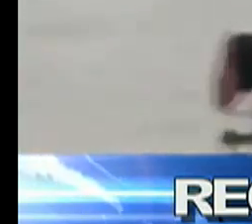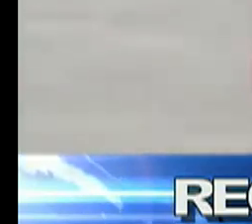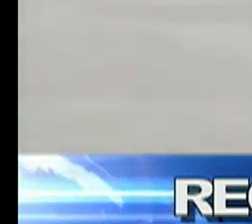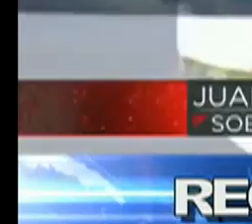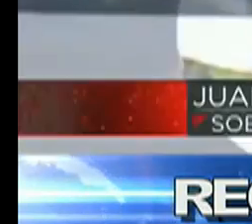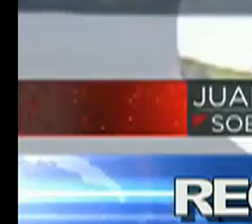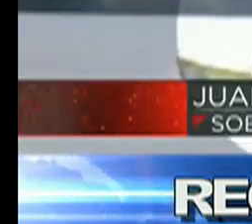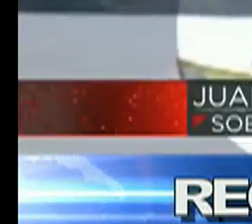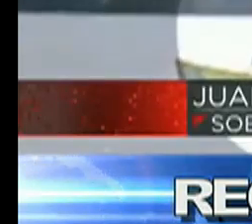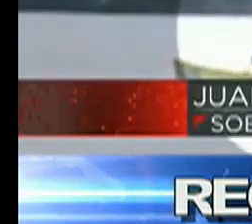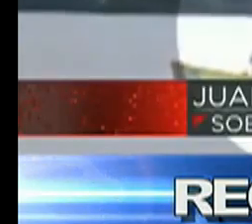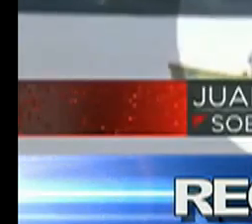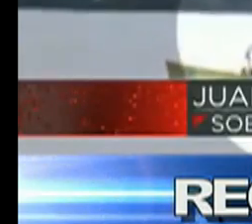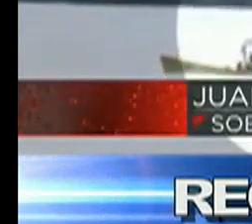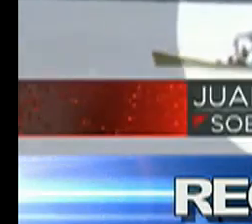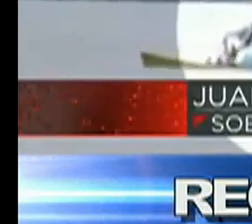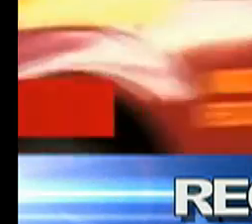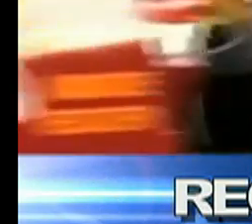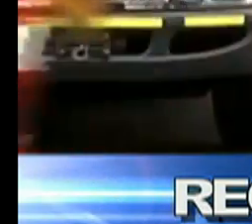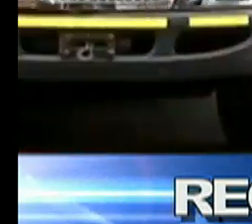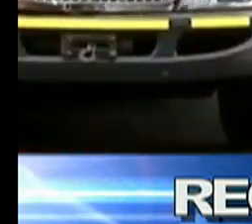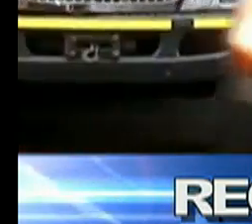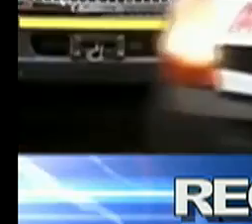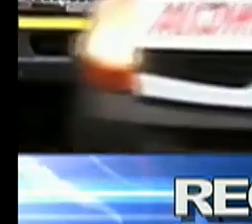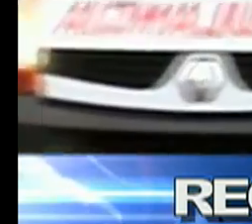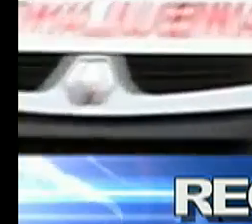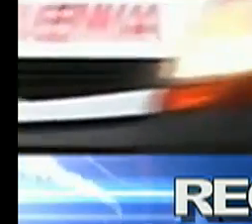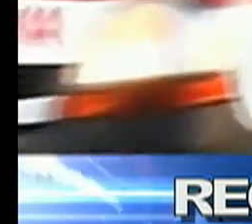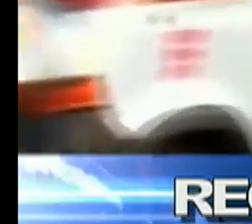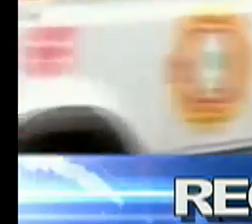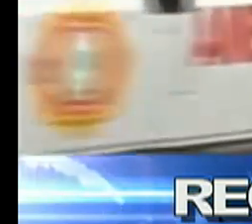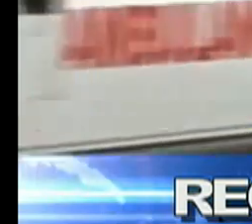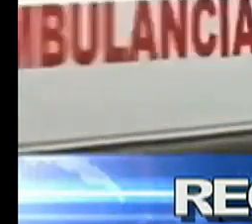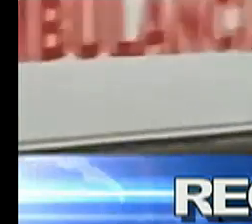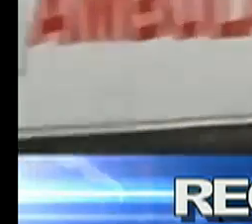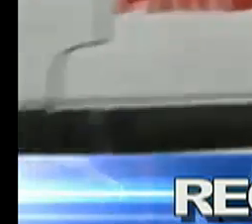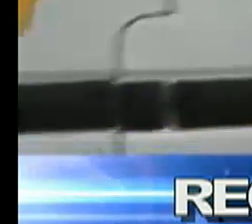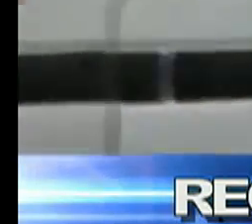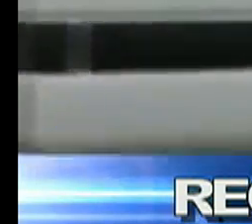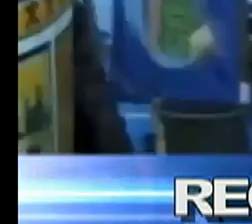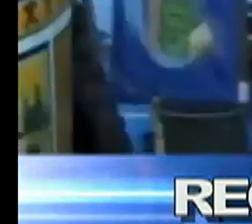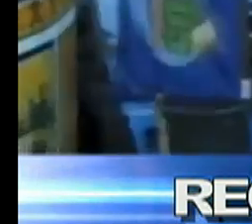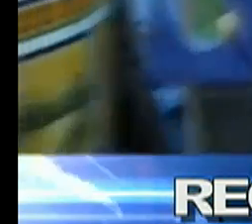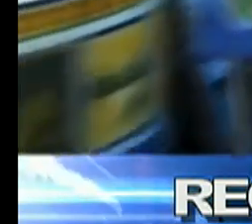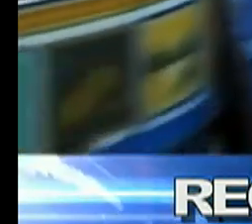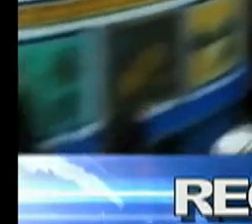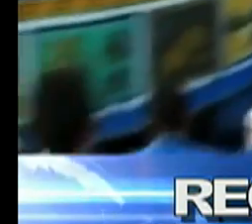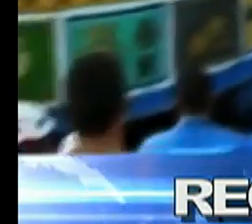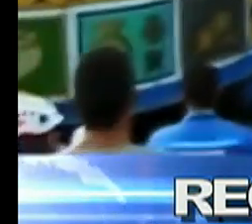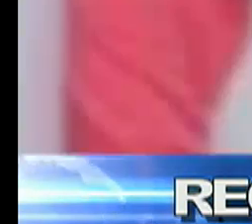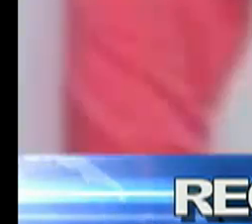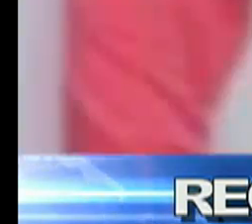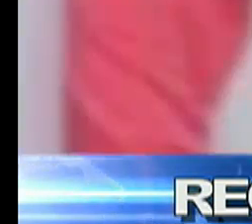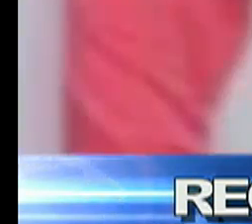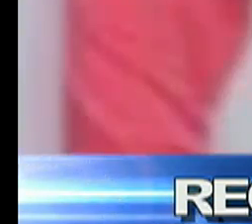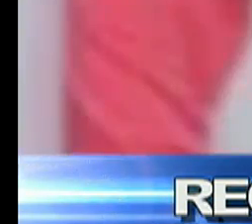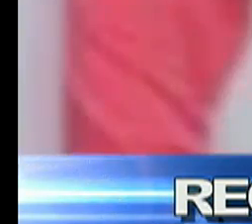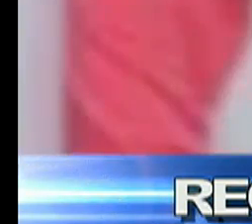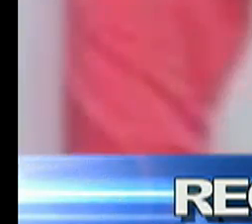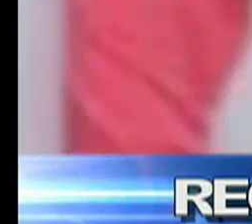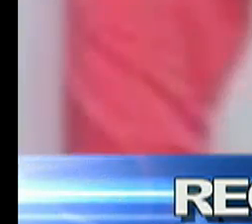el naufragio de una embarcación turística en Colombia.